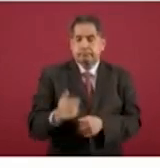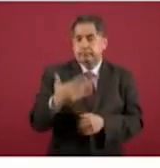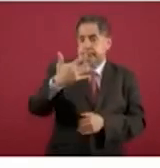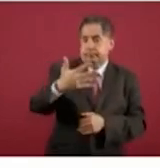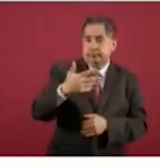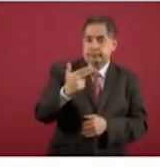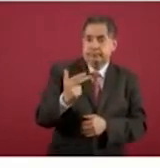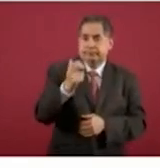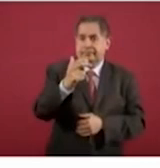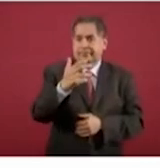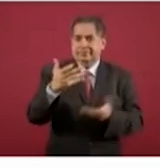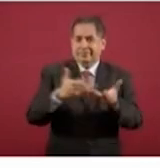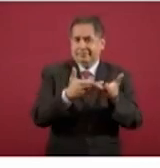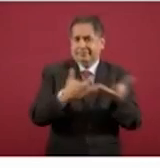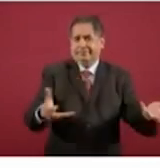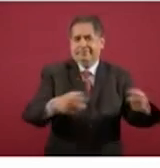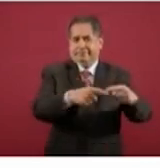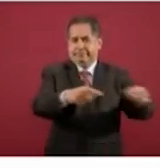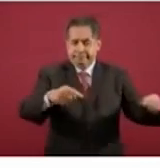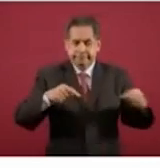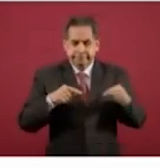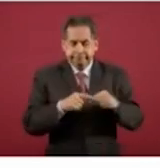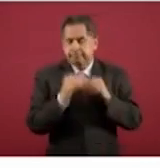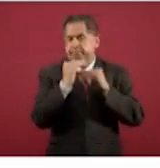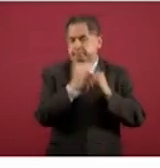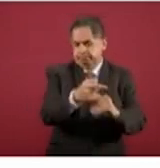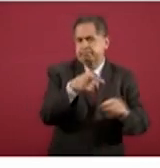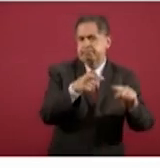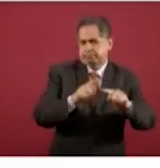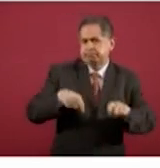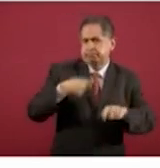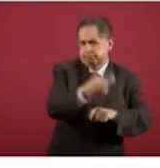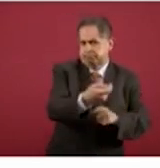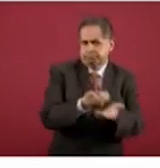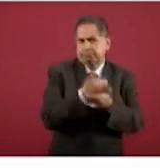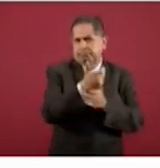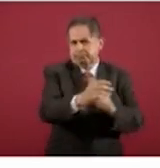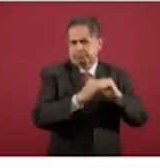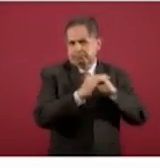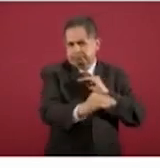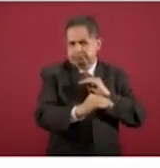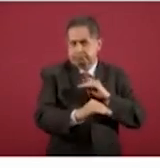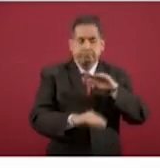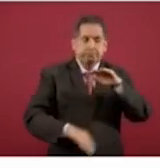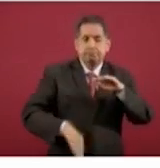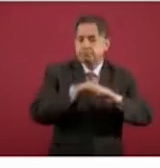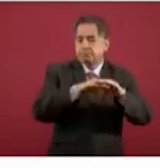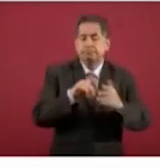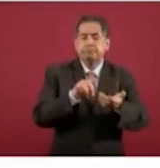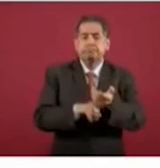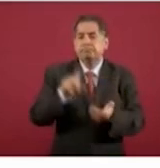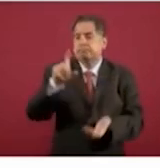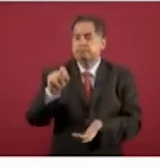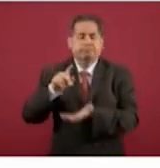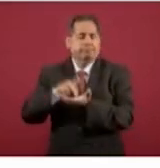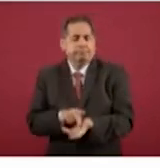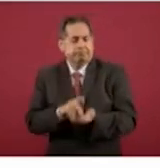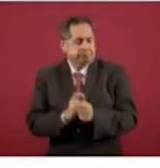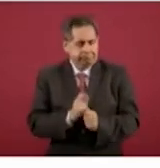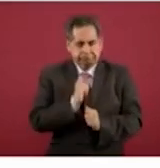de temporal y solamente se compran hasta 20 toneladas pero esto qué